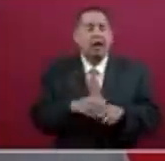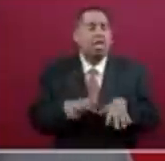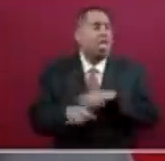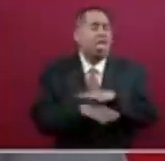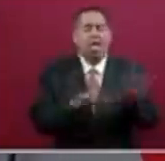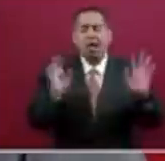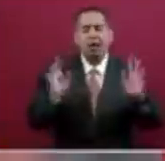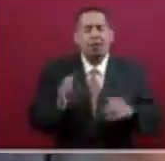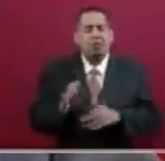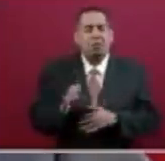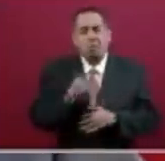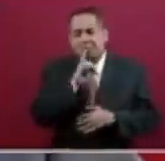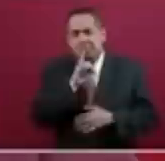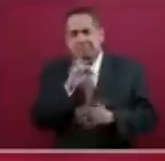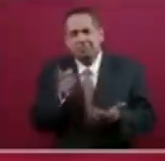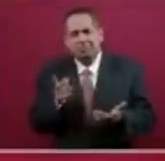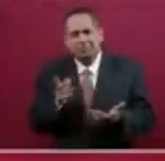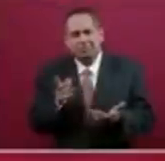para